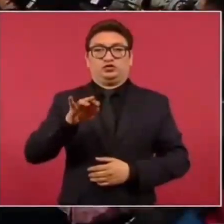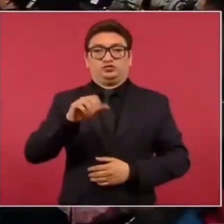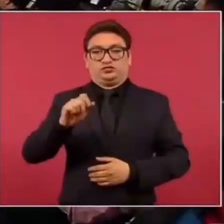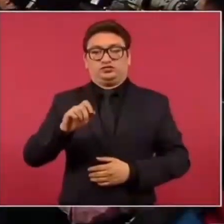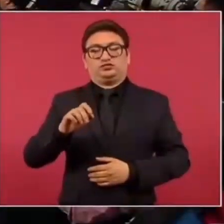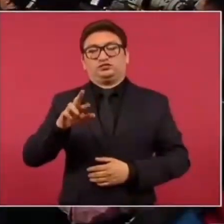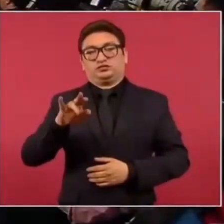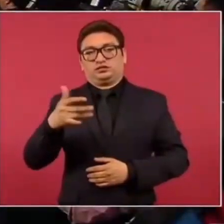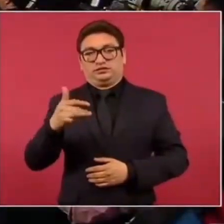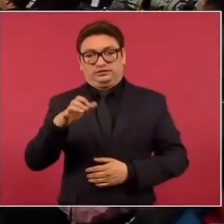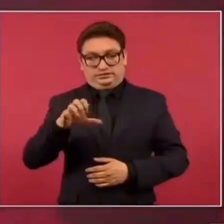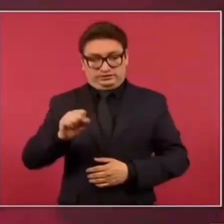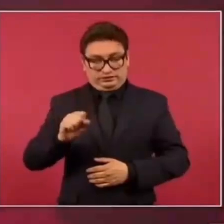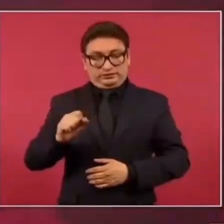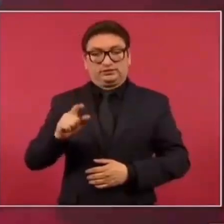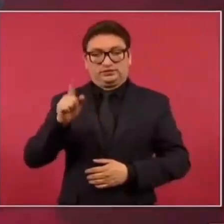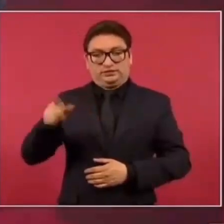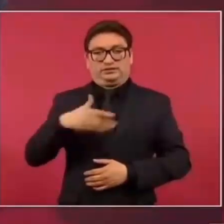Heroles,